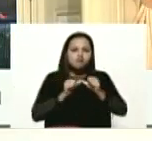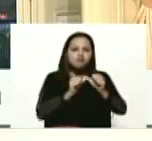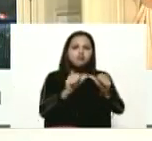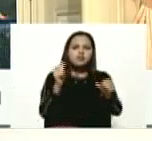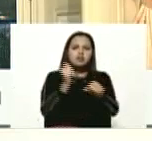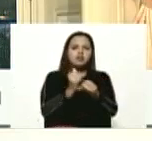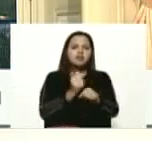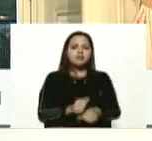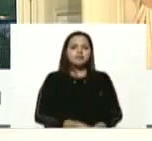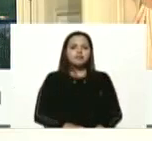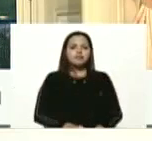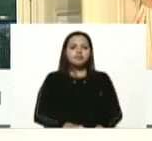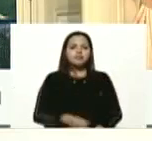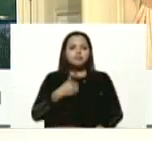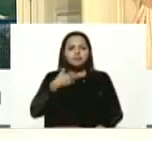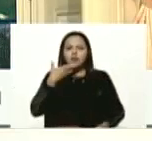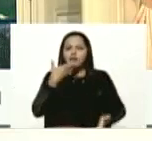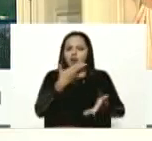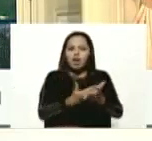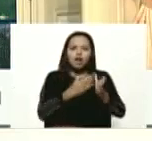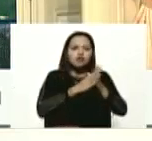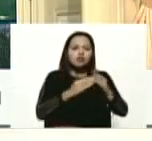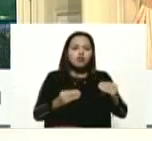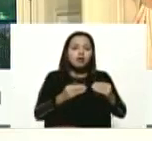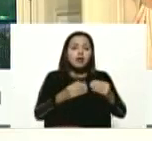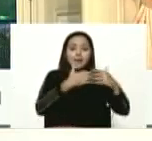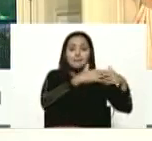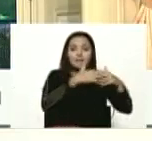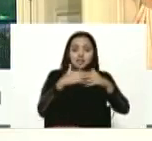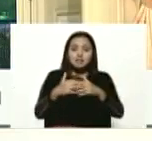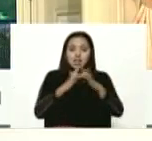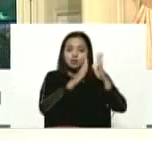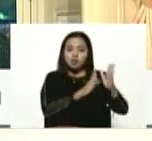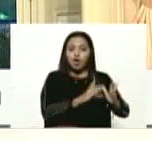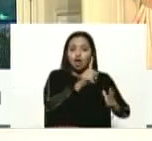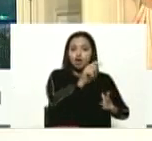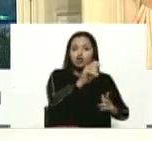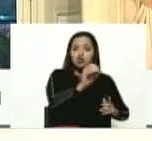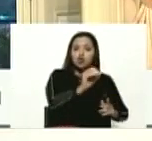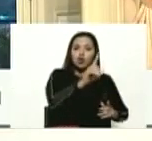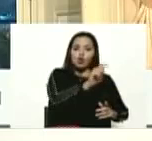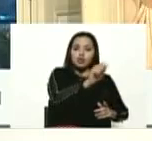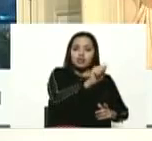Le agradezco a los inversionistas de Total y de